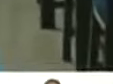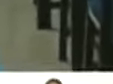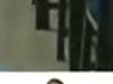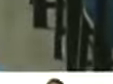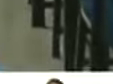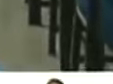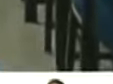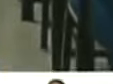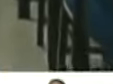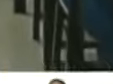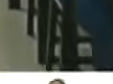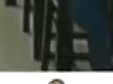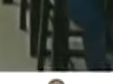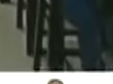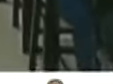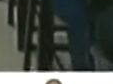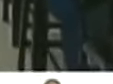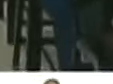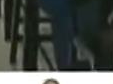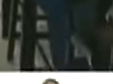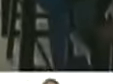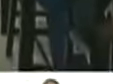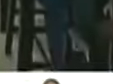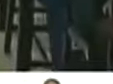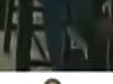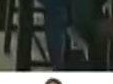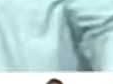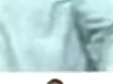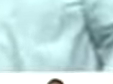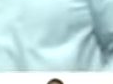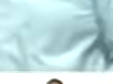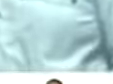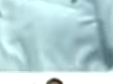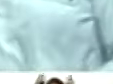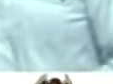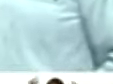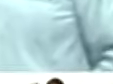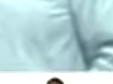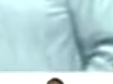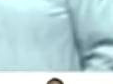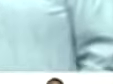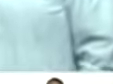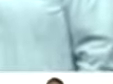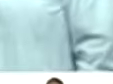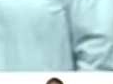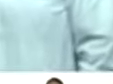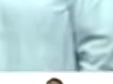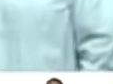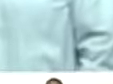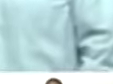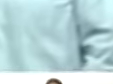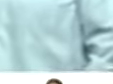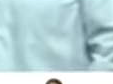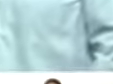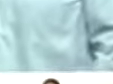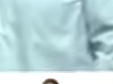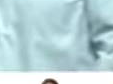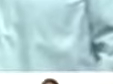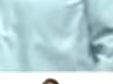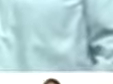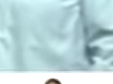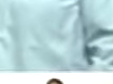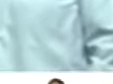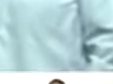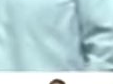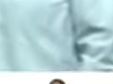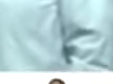lidera qué carreras se estudi aquí en en los momentos estudiamos enfermería medicina y fisioterapia pero por